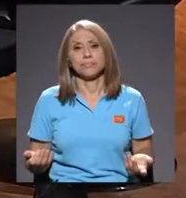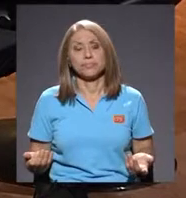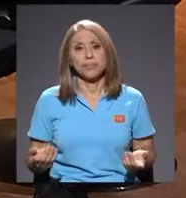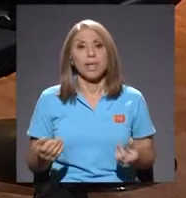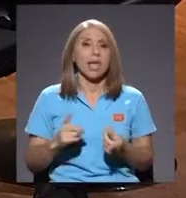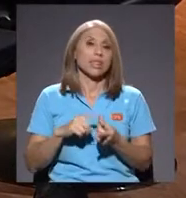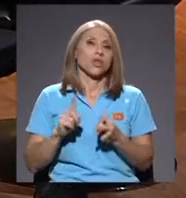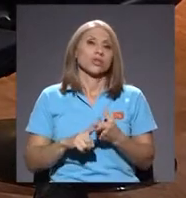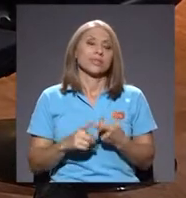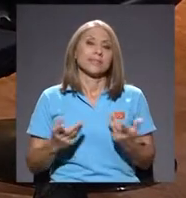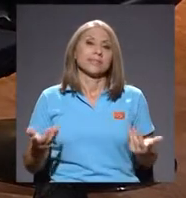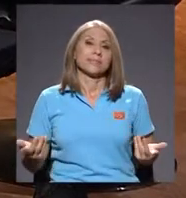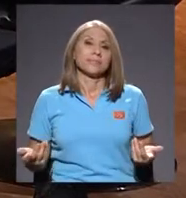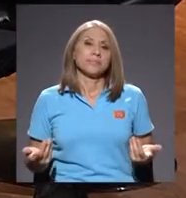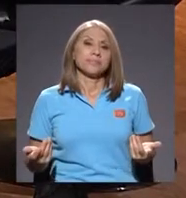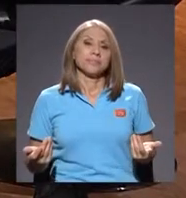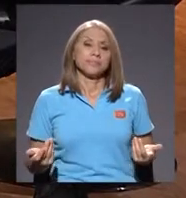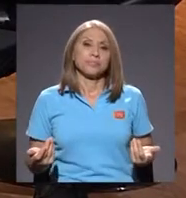si alguien